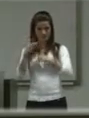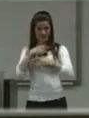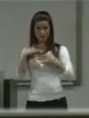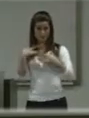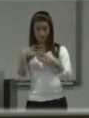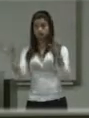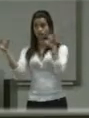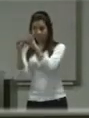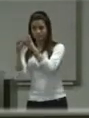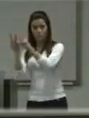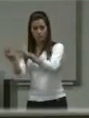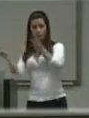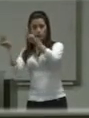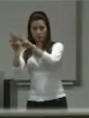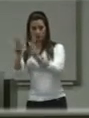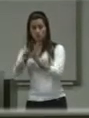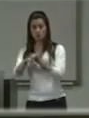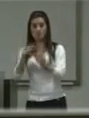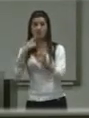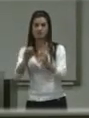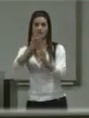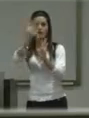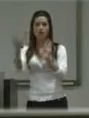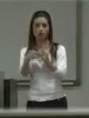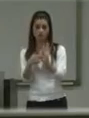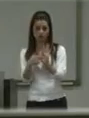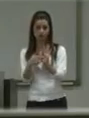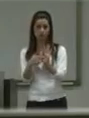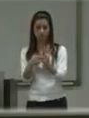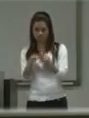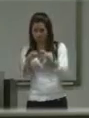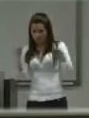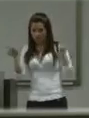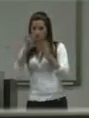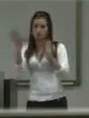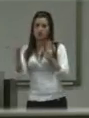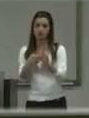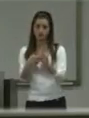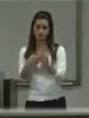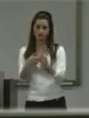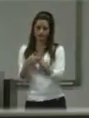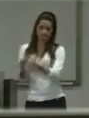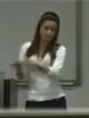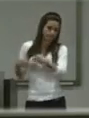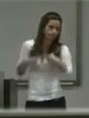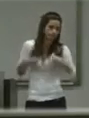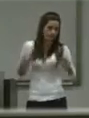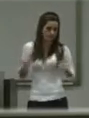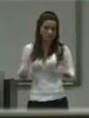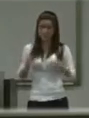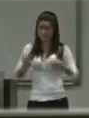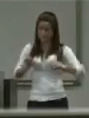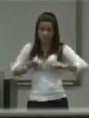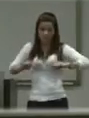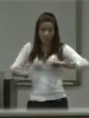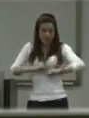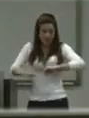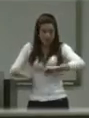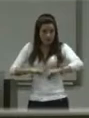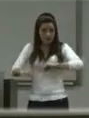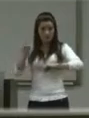Naciones Unidas hace esto explícito entonces lo que Debemos entender es que los todas las acciones deben promover